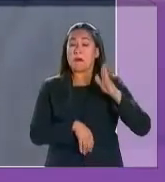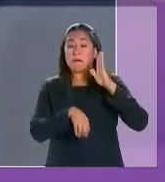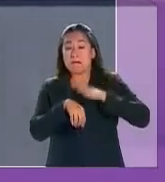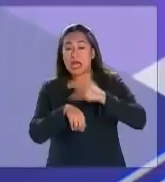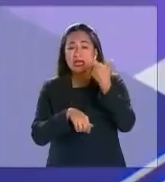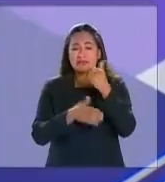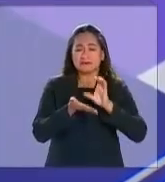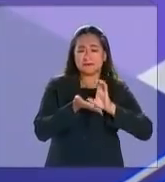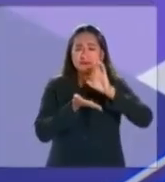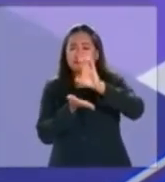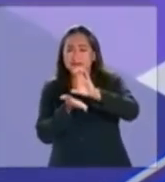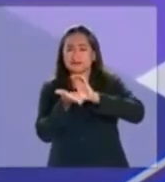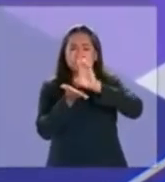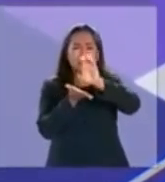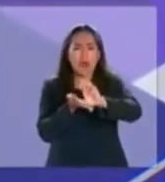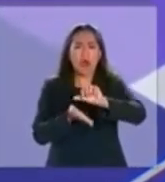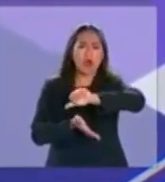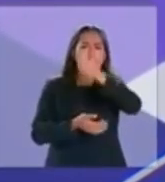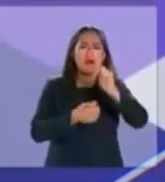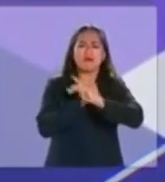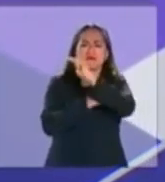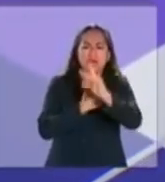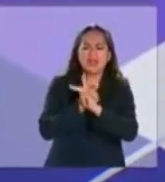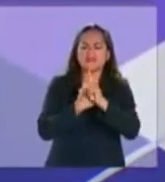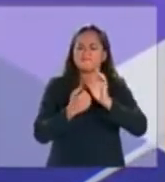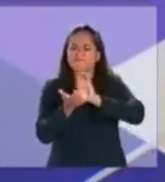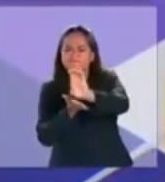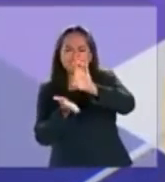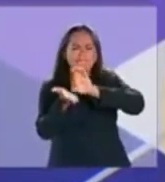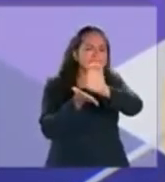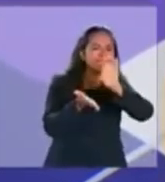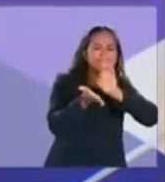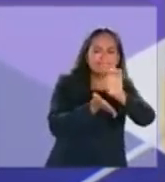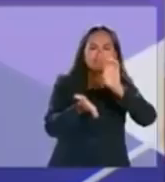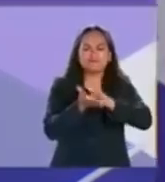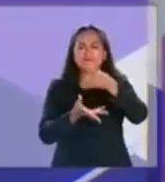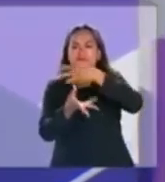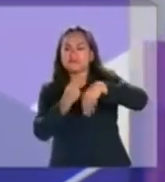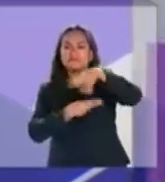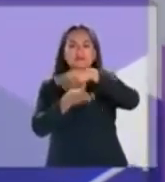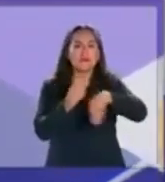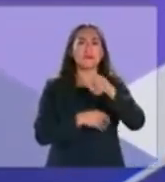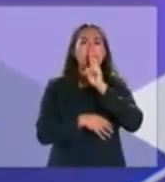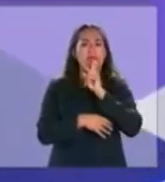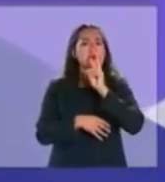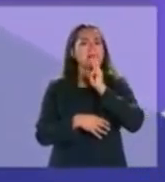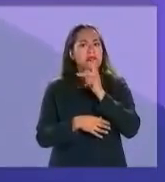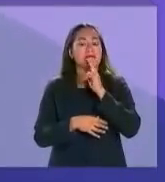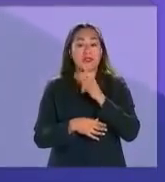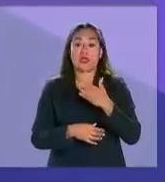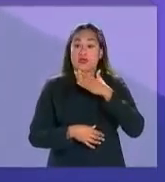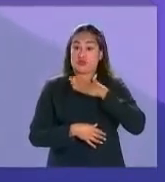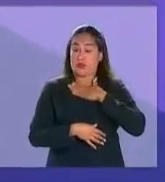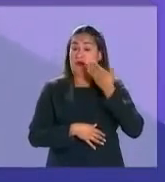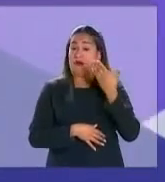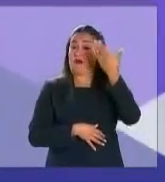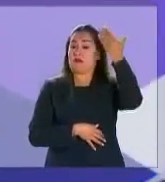extranjera directa llegó a la ciudad en el tiempo que fui jefe del gobierno este